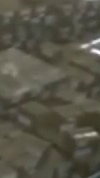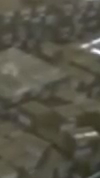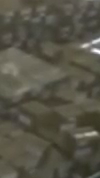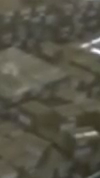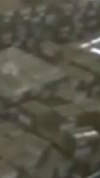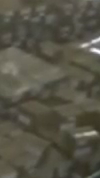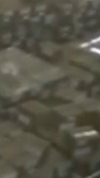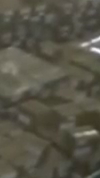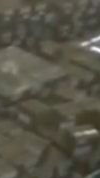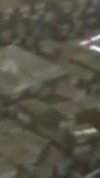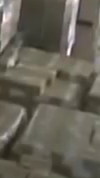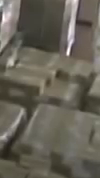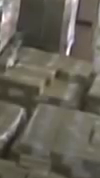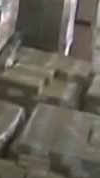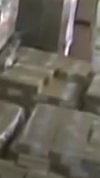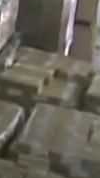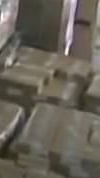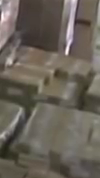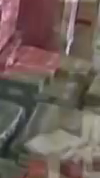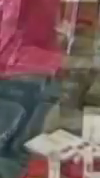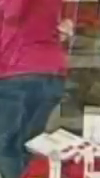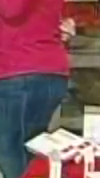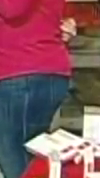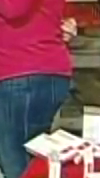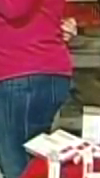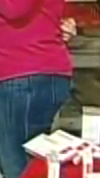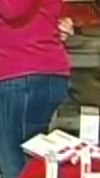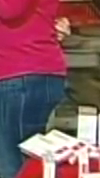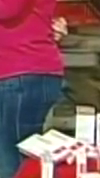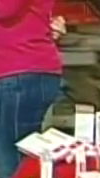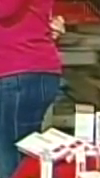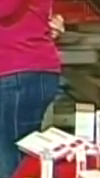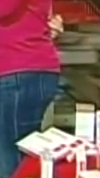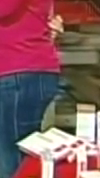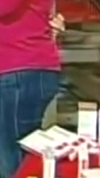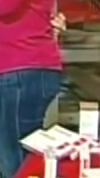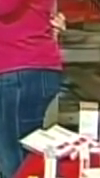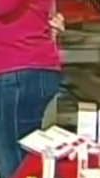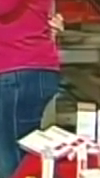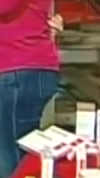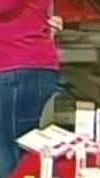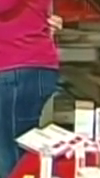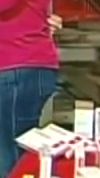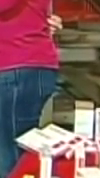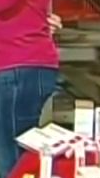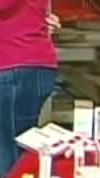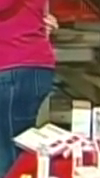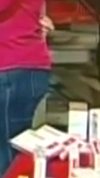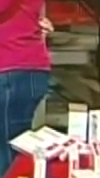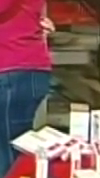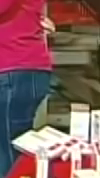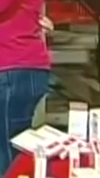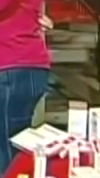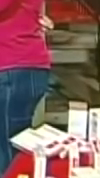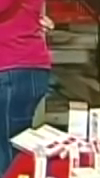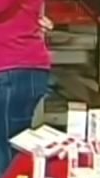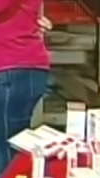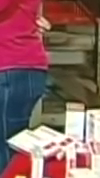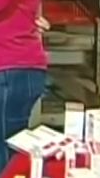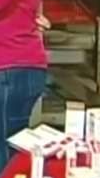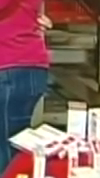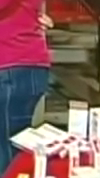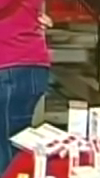distribución e importación con la Organización Mundial de la Salud para garantizarle a nuestro pueblo que